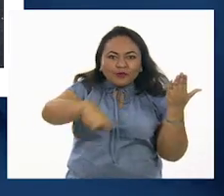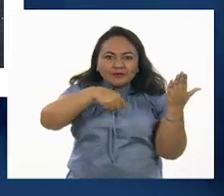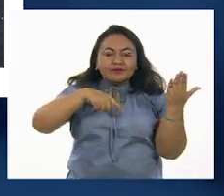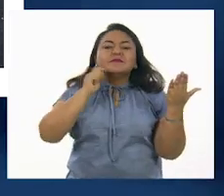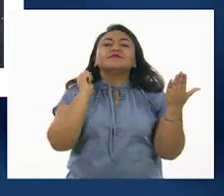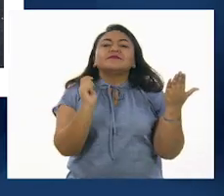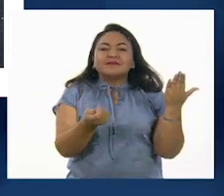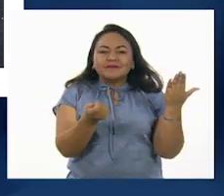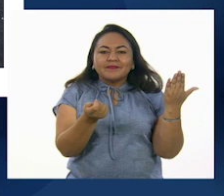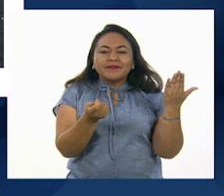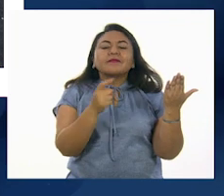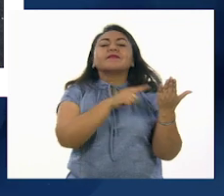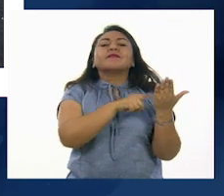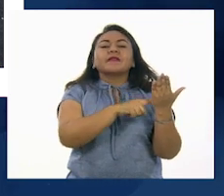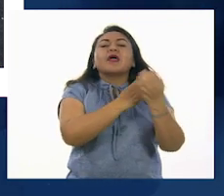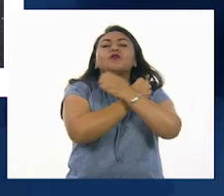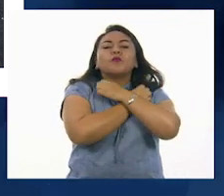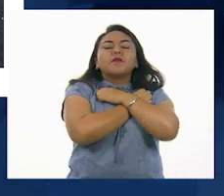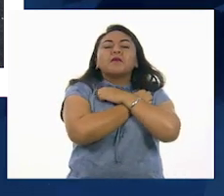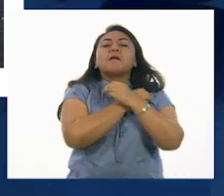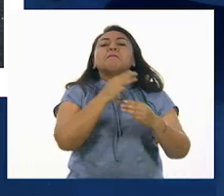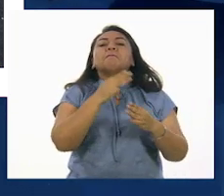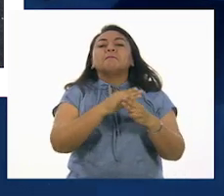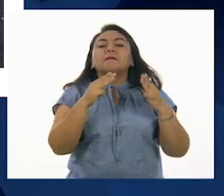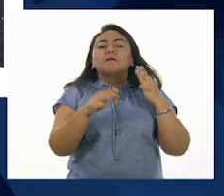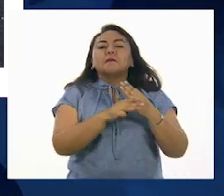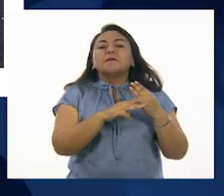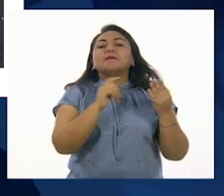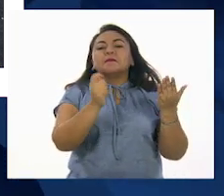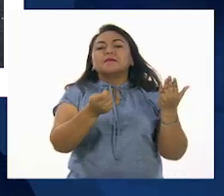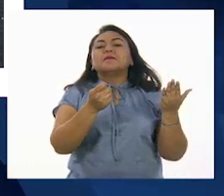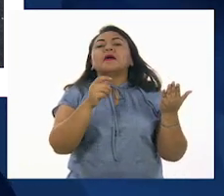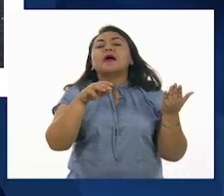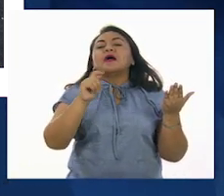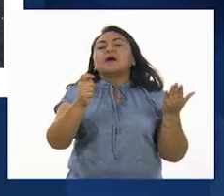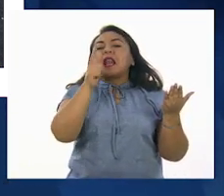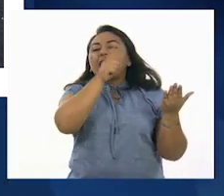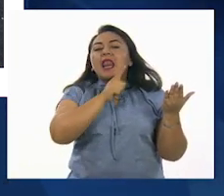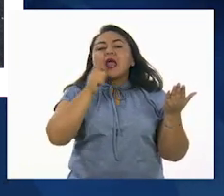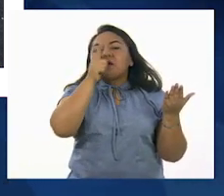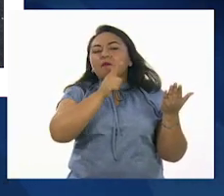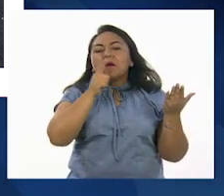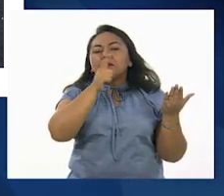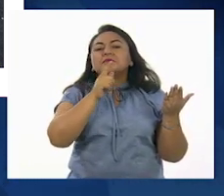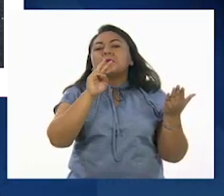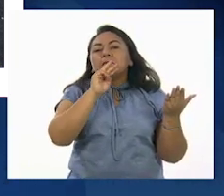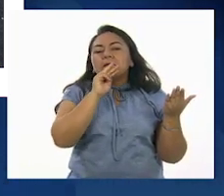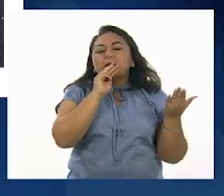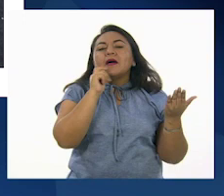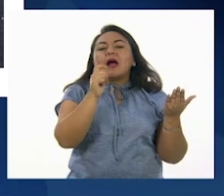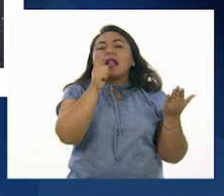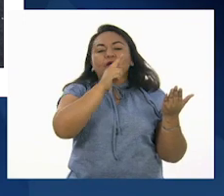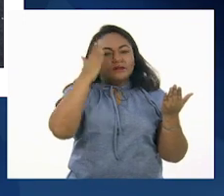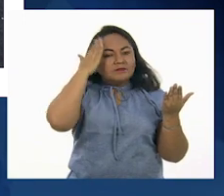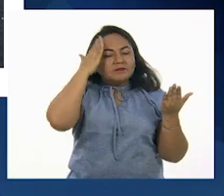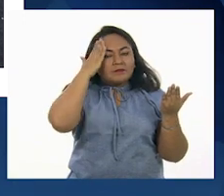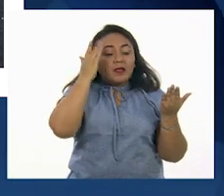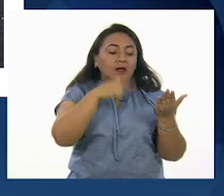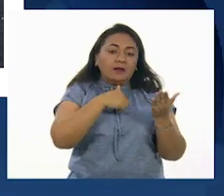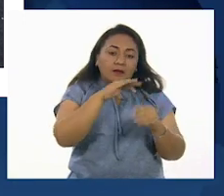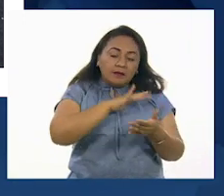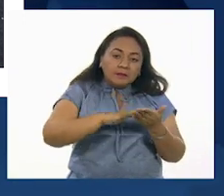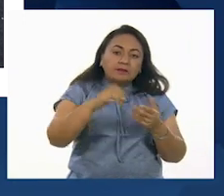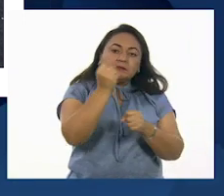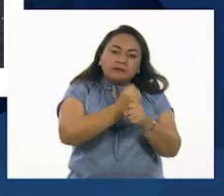recibimos esa educación a través de la asignatura de lengua materna, gracias a la cual aprendemos y practicamos tanto la lectura y